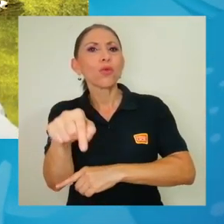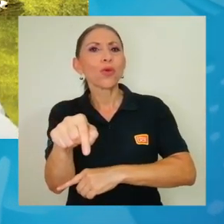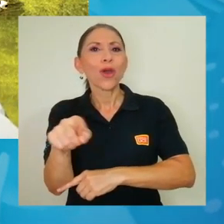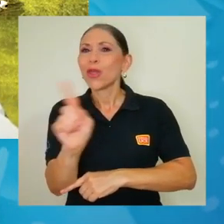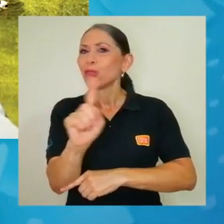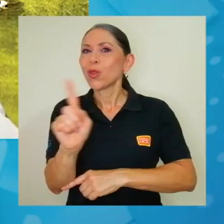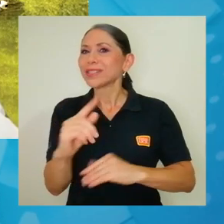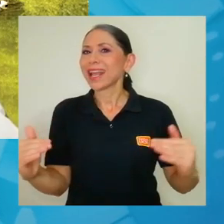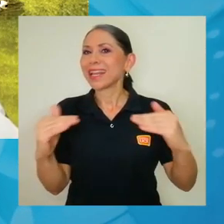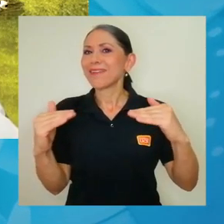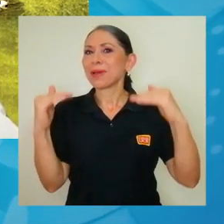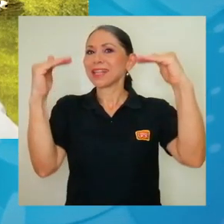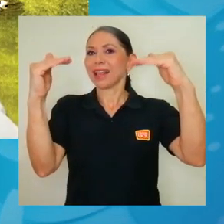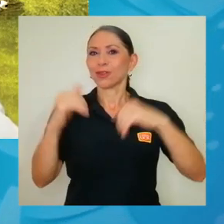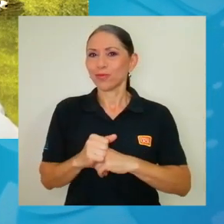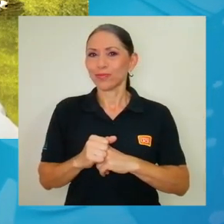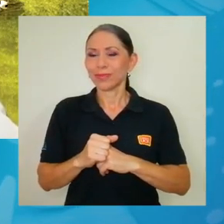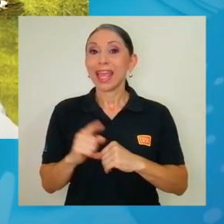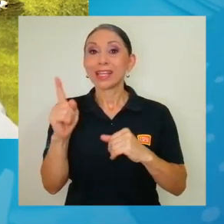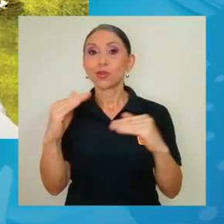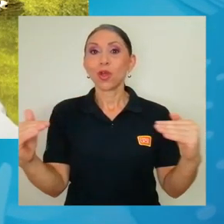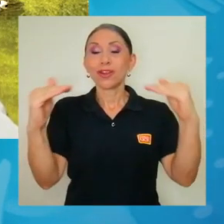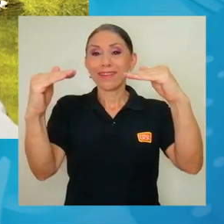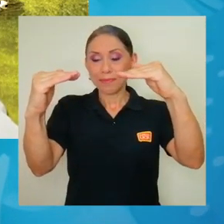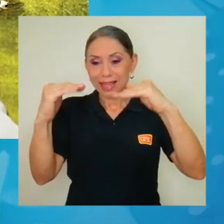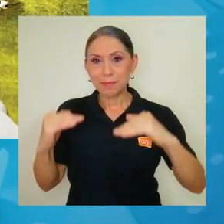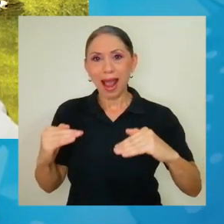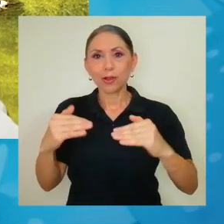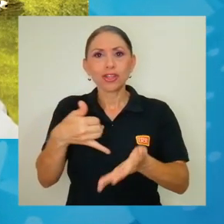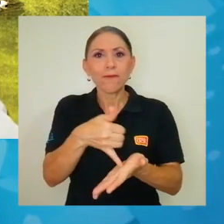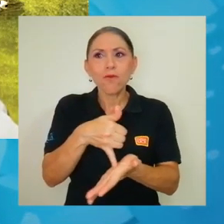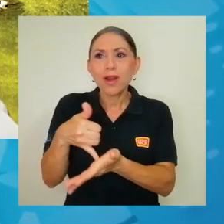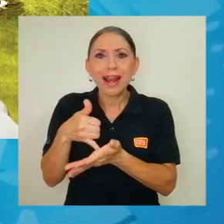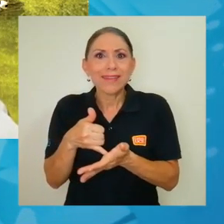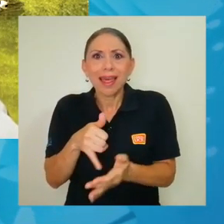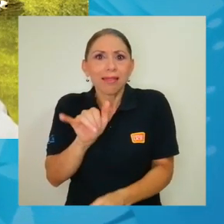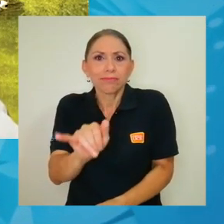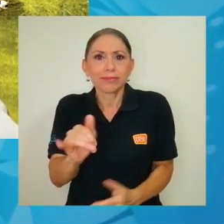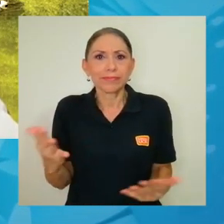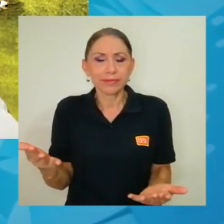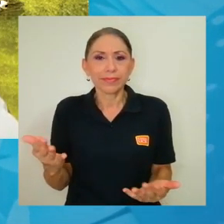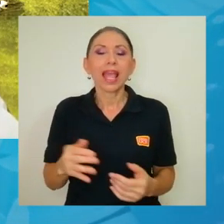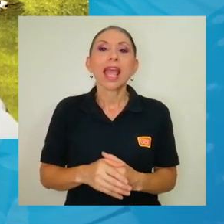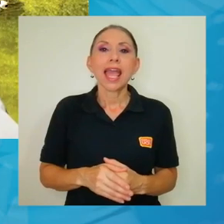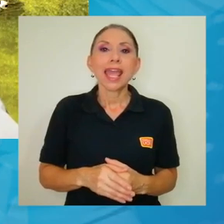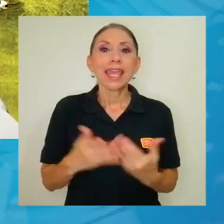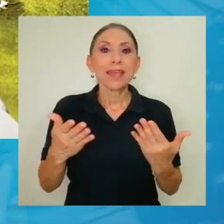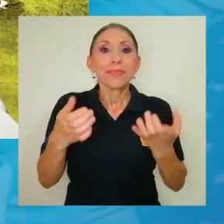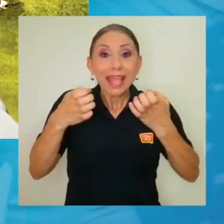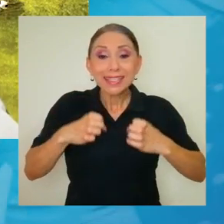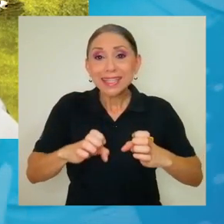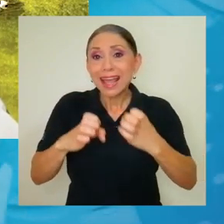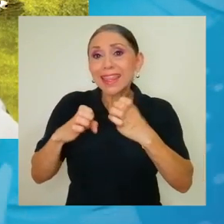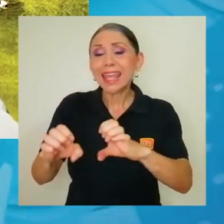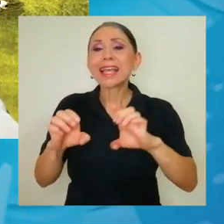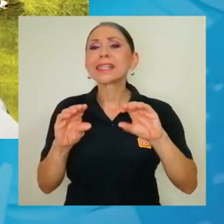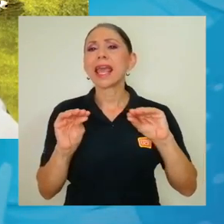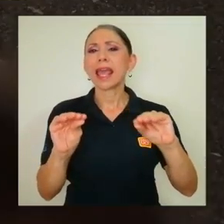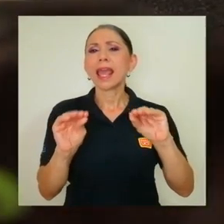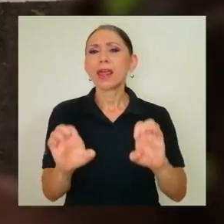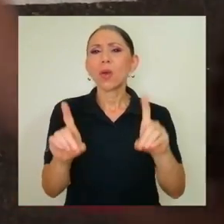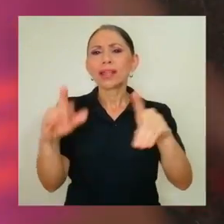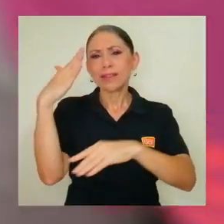motociclista no está en el nivel más alto, está en uno de los niveles más bajos de vulnerabilidad por el simple hecho. Y estrategias educativas,